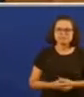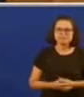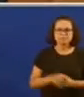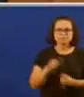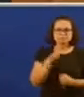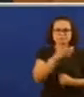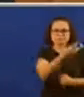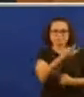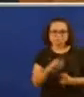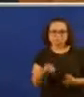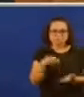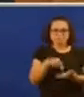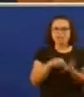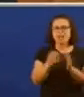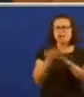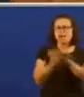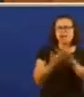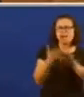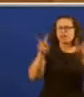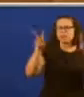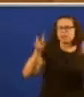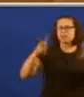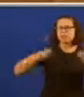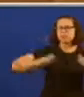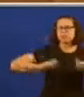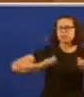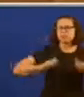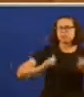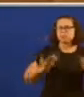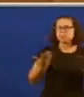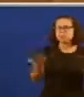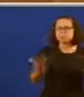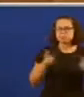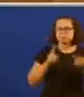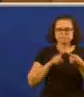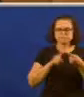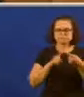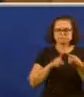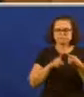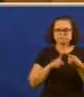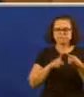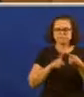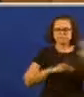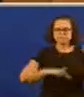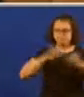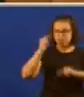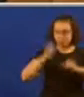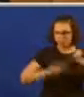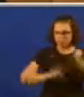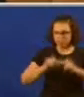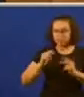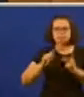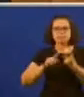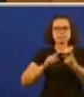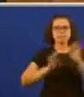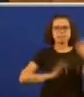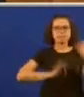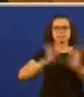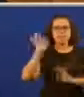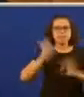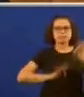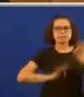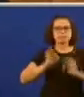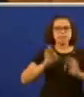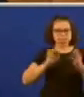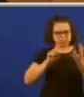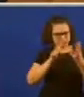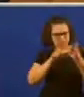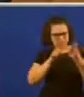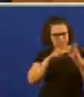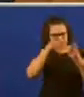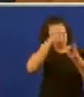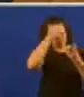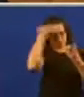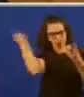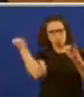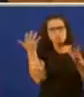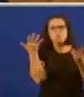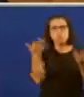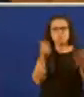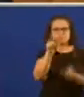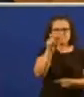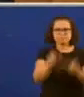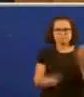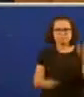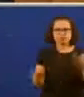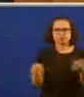sanidade, vostede fundamentalmente nos fala de cemento e de estadísticas. Sempre se esquece do máis importante que son as